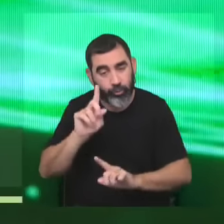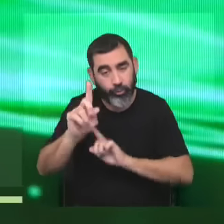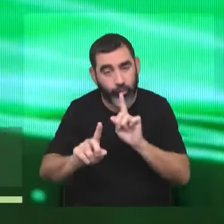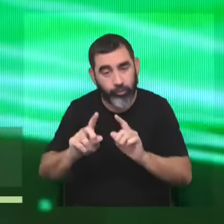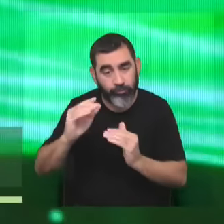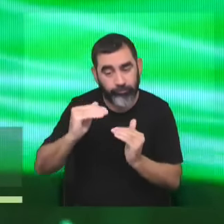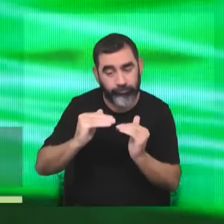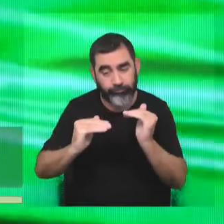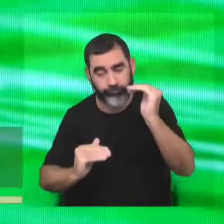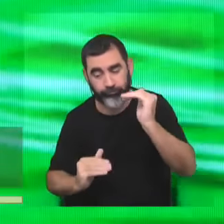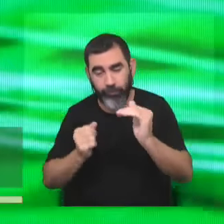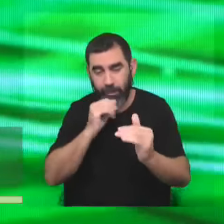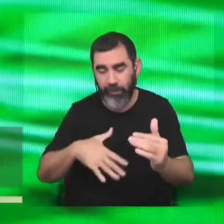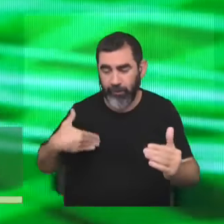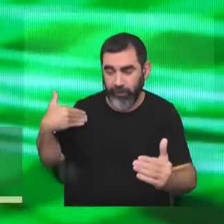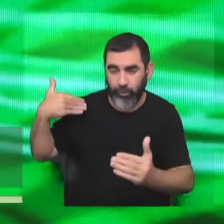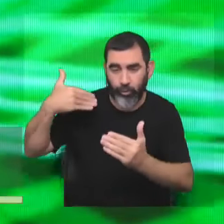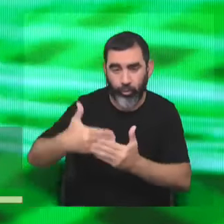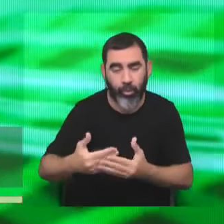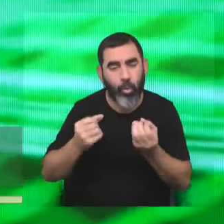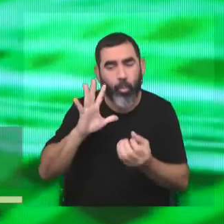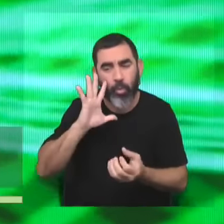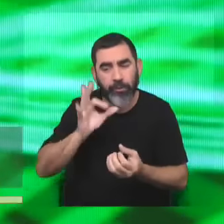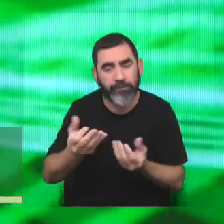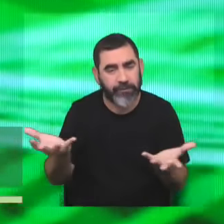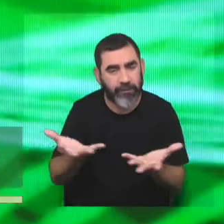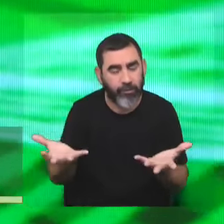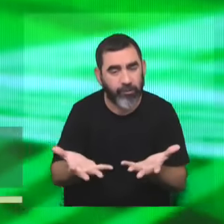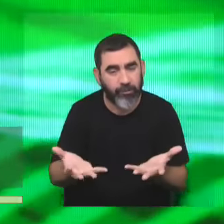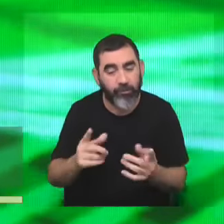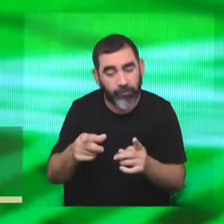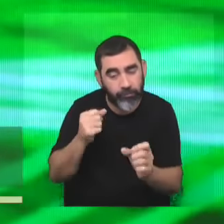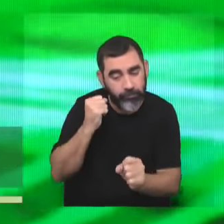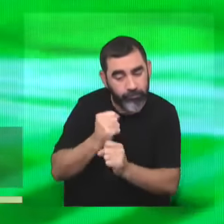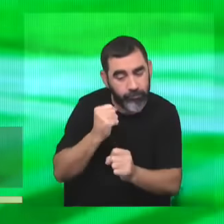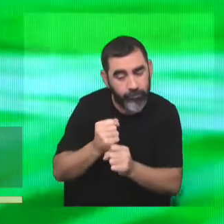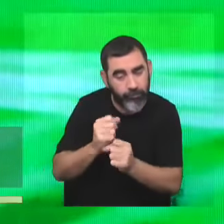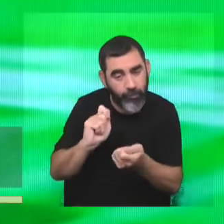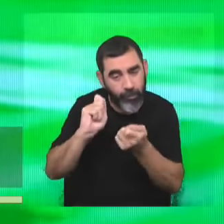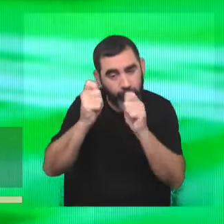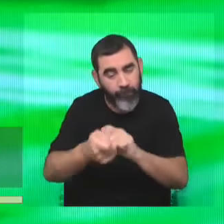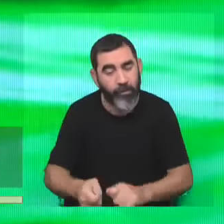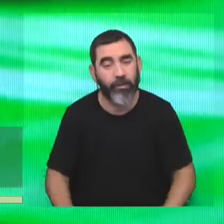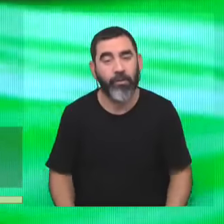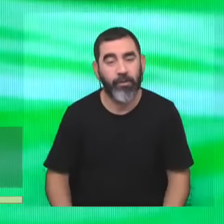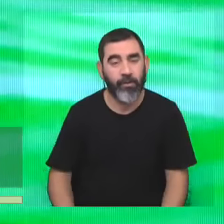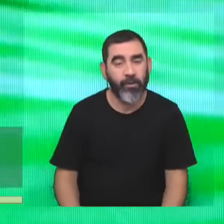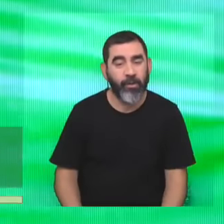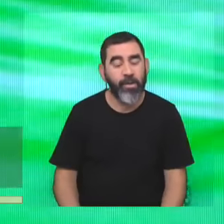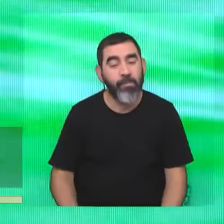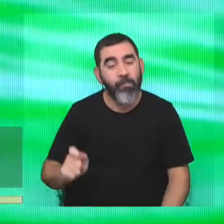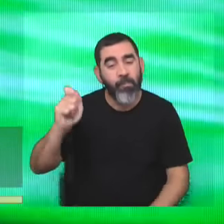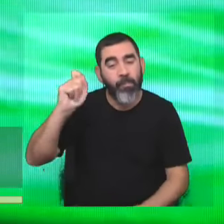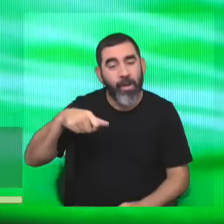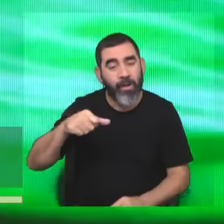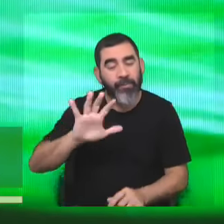desigualdades históricas Cómo se manifestaban De qué manera se expresaban para poder trabajar para modificarlas y ese plano fue una